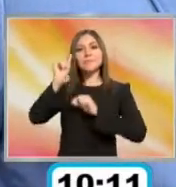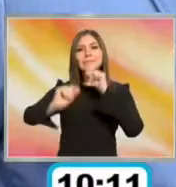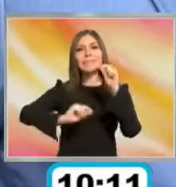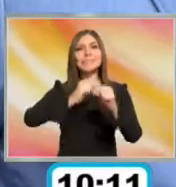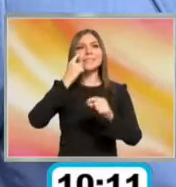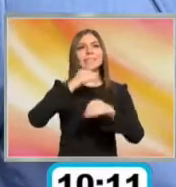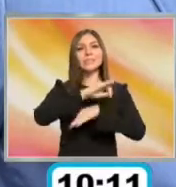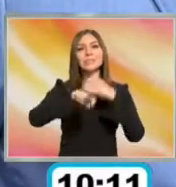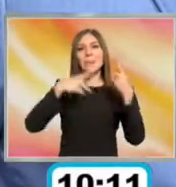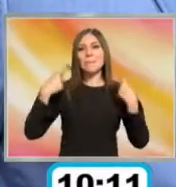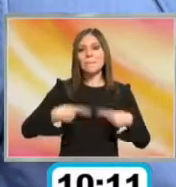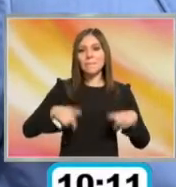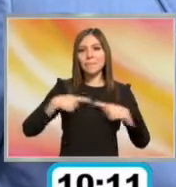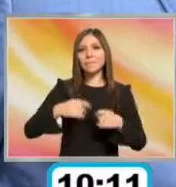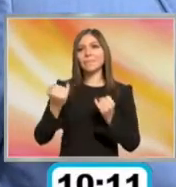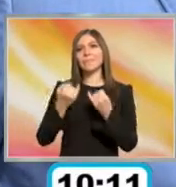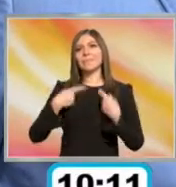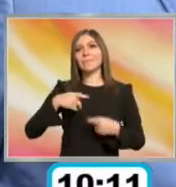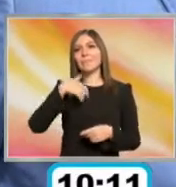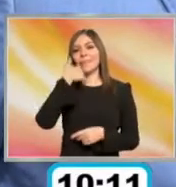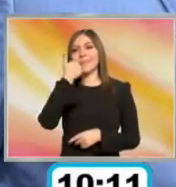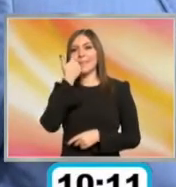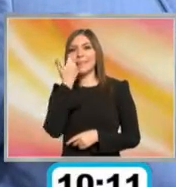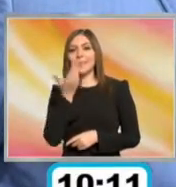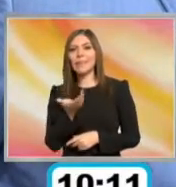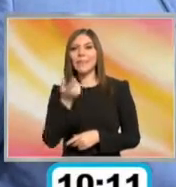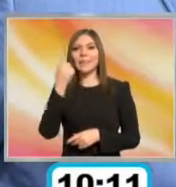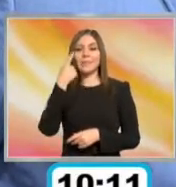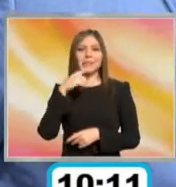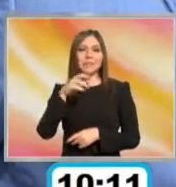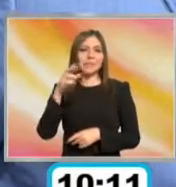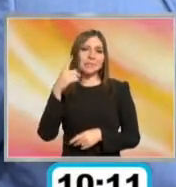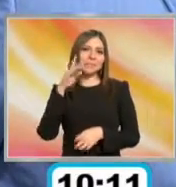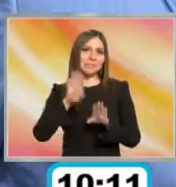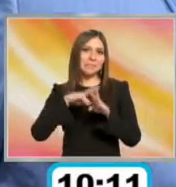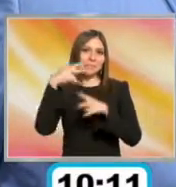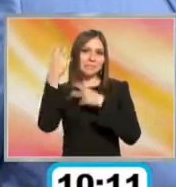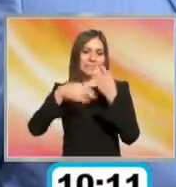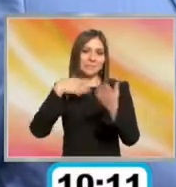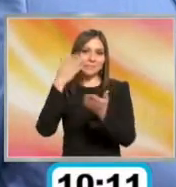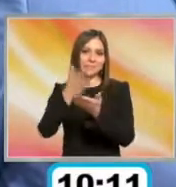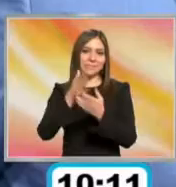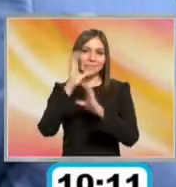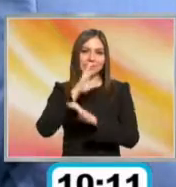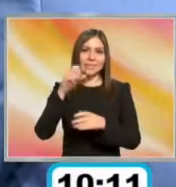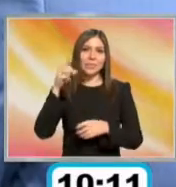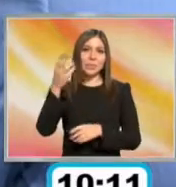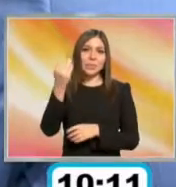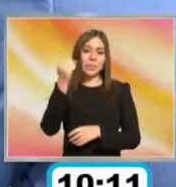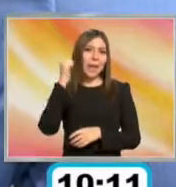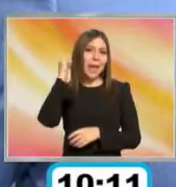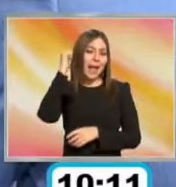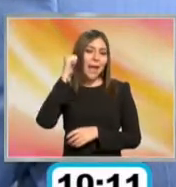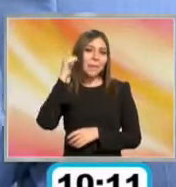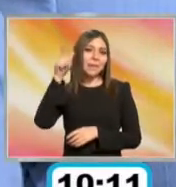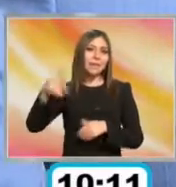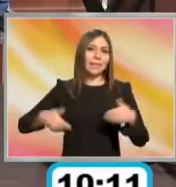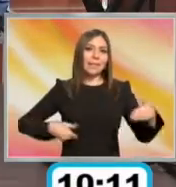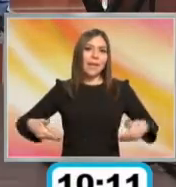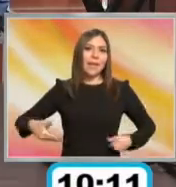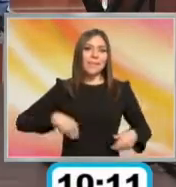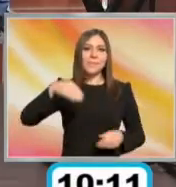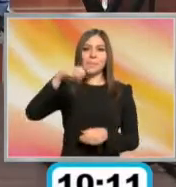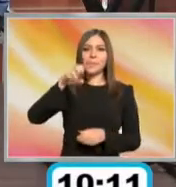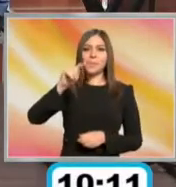para toda nuestra gente y todo el público que quiera disfrutar del Super Show de los Vázquez. Estaremos el 9 de abril en el Teatro Metropolitan. Han